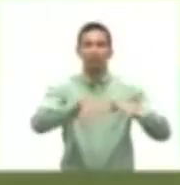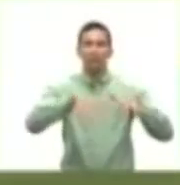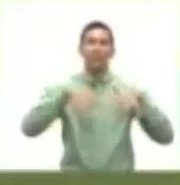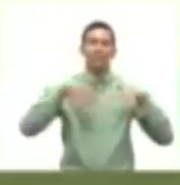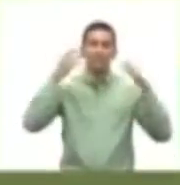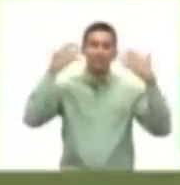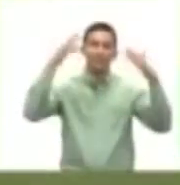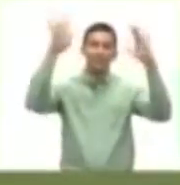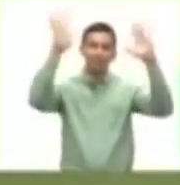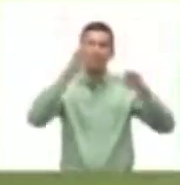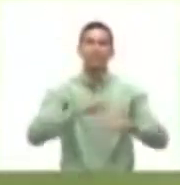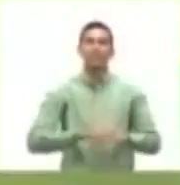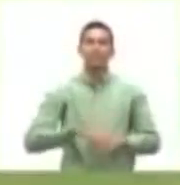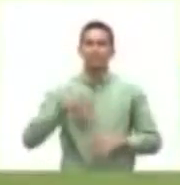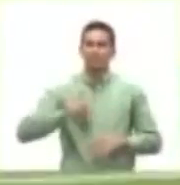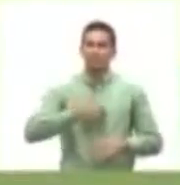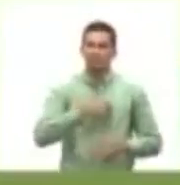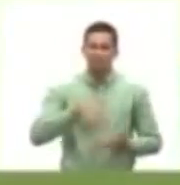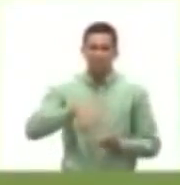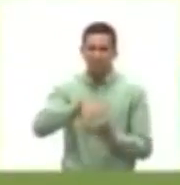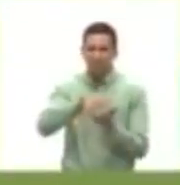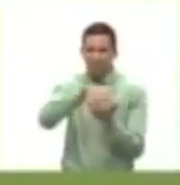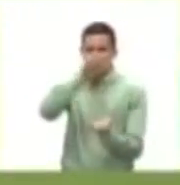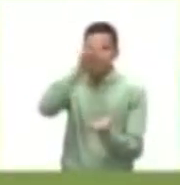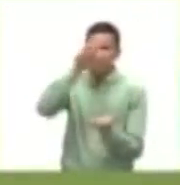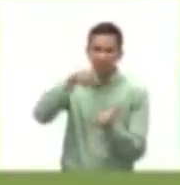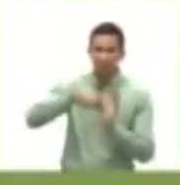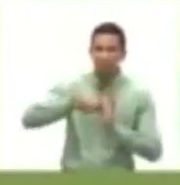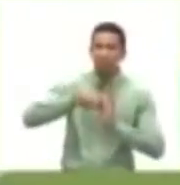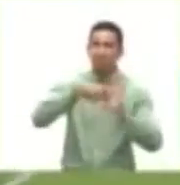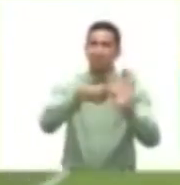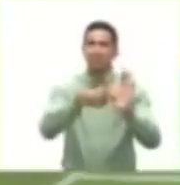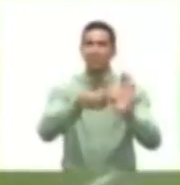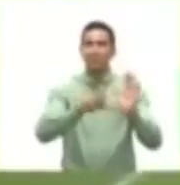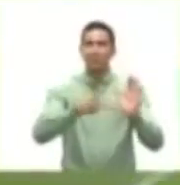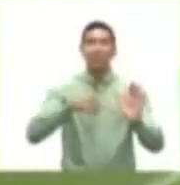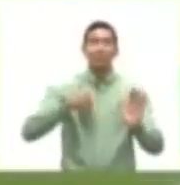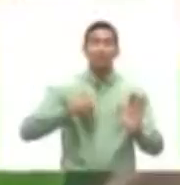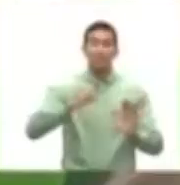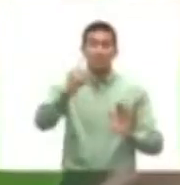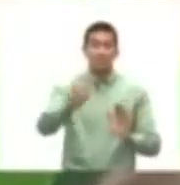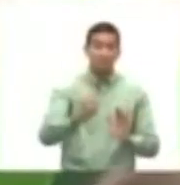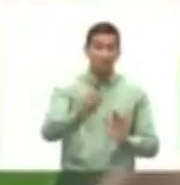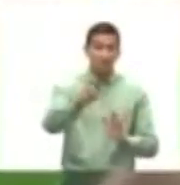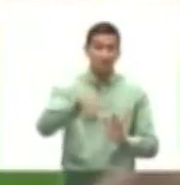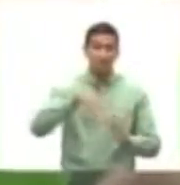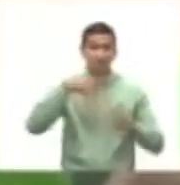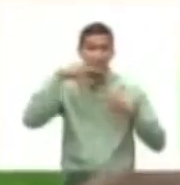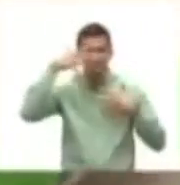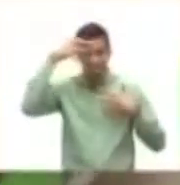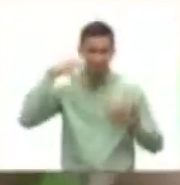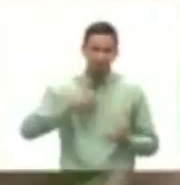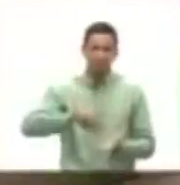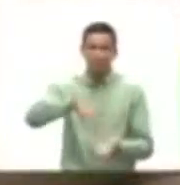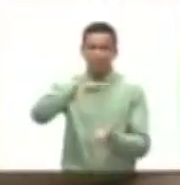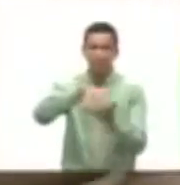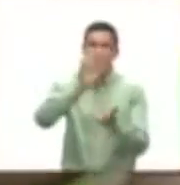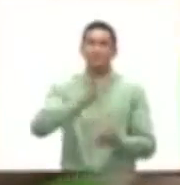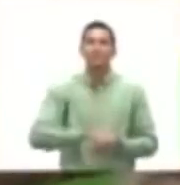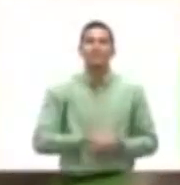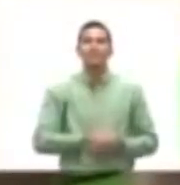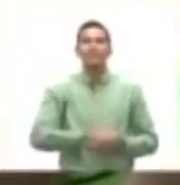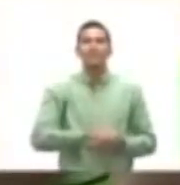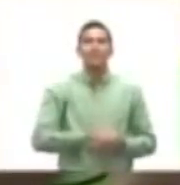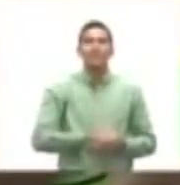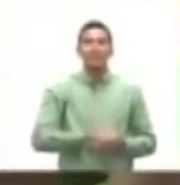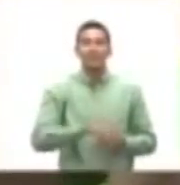mostrando sus dientes afilados. La carnada a la vista es un jaguar necesitado del triunfo. La idea es apuntar a los 3 torneos, ahí vamos